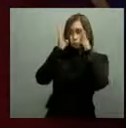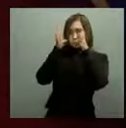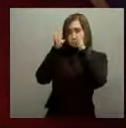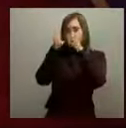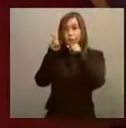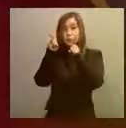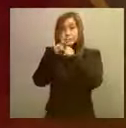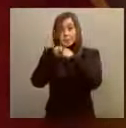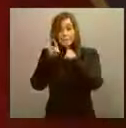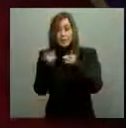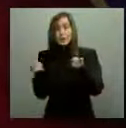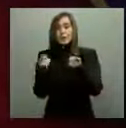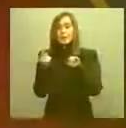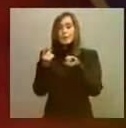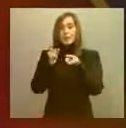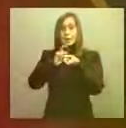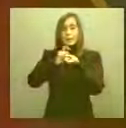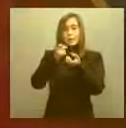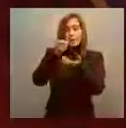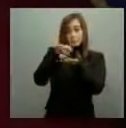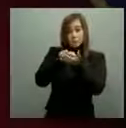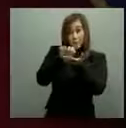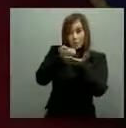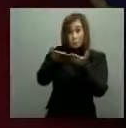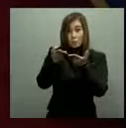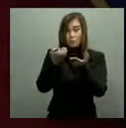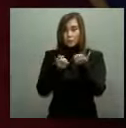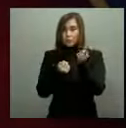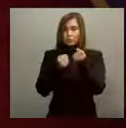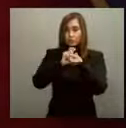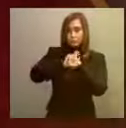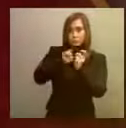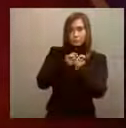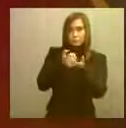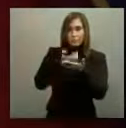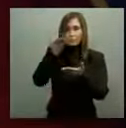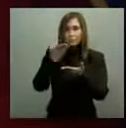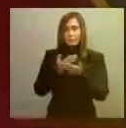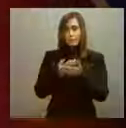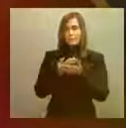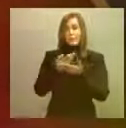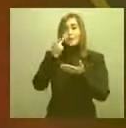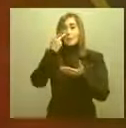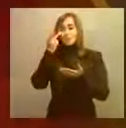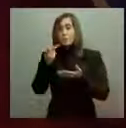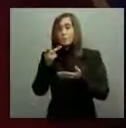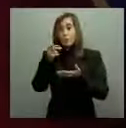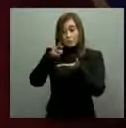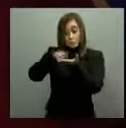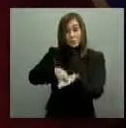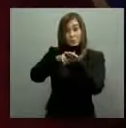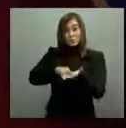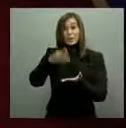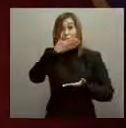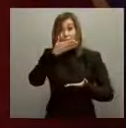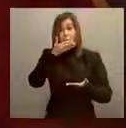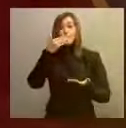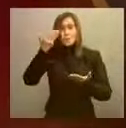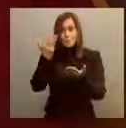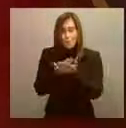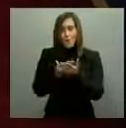en la reactivación y el relanzamiento económico. Los datos muestran que estamos consiguiendo buenos resultados. El